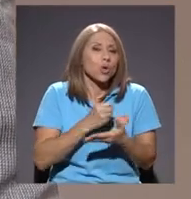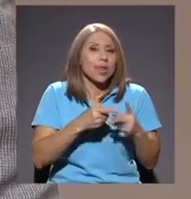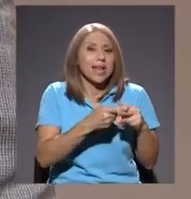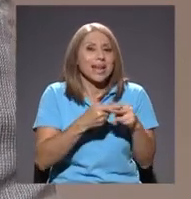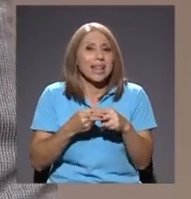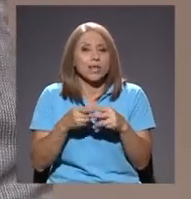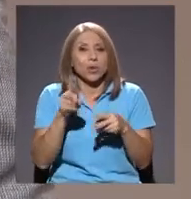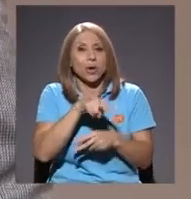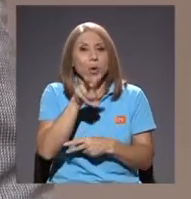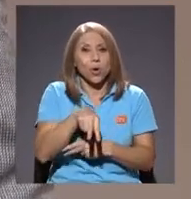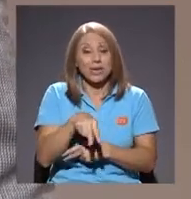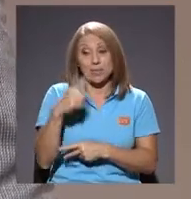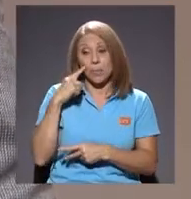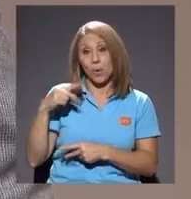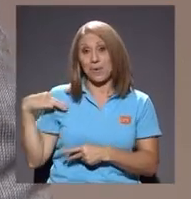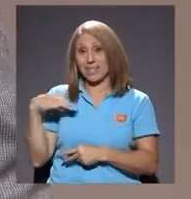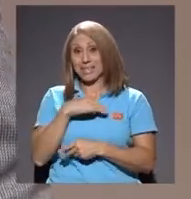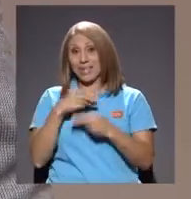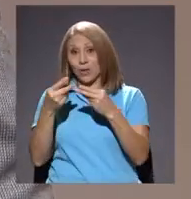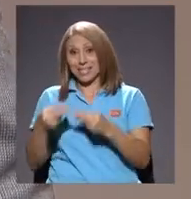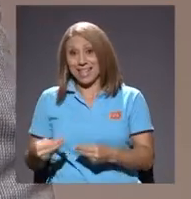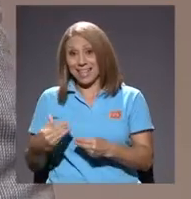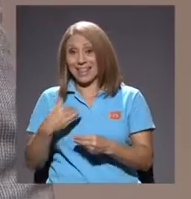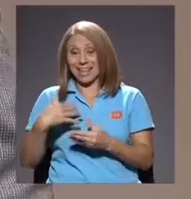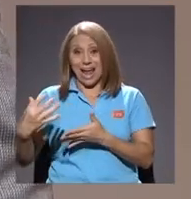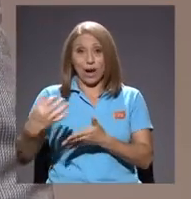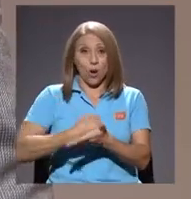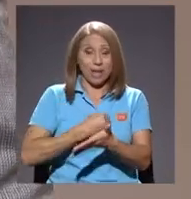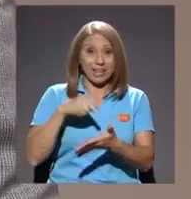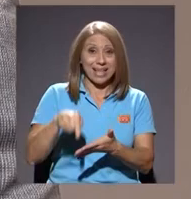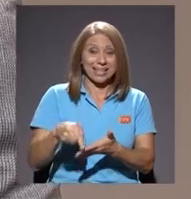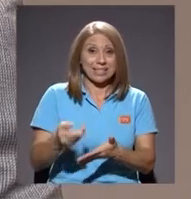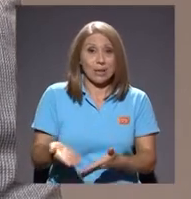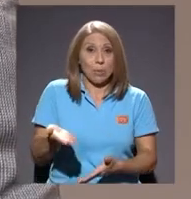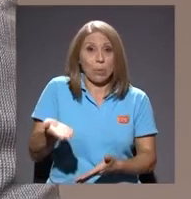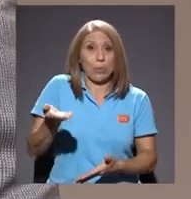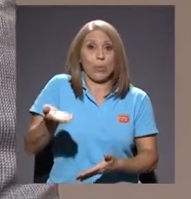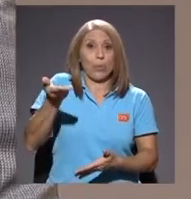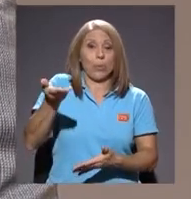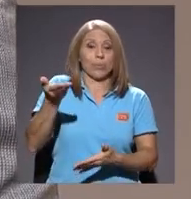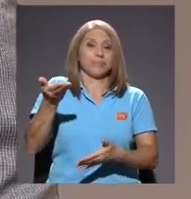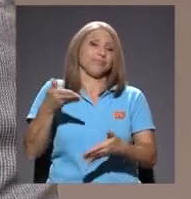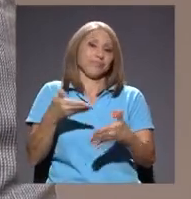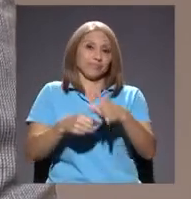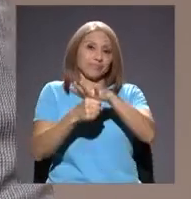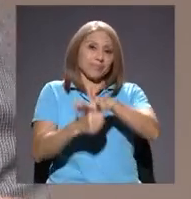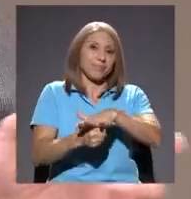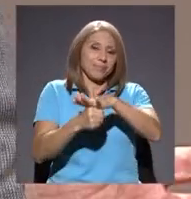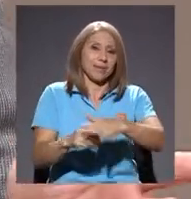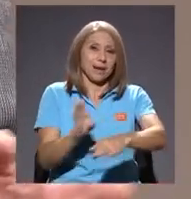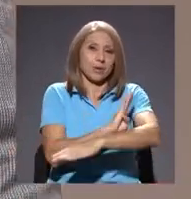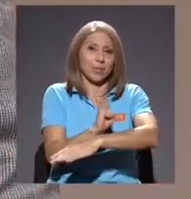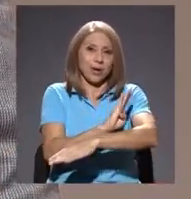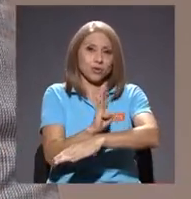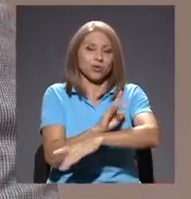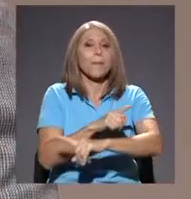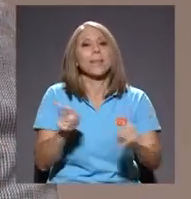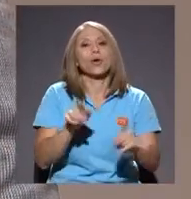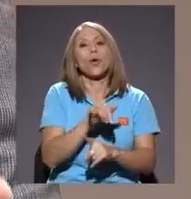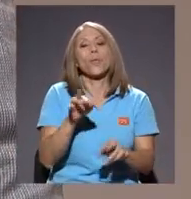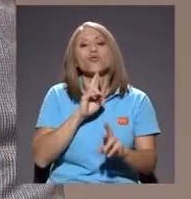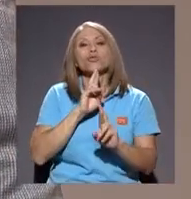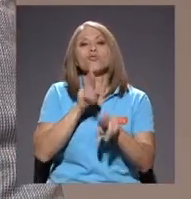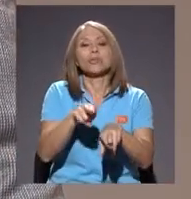del ministerio siendo habían venido subiendo lugar presión al costo de fondos bancos pero también el hecho de que resultado de la crisis que se había dado